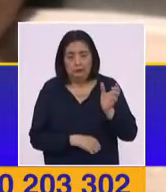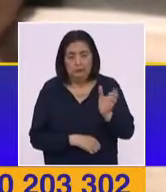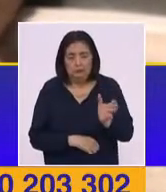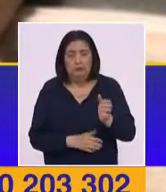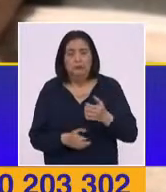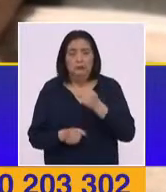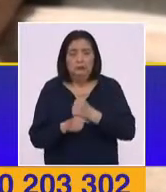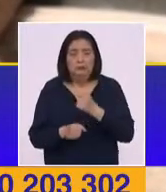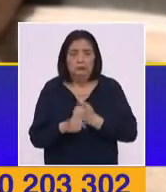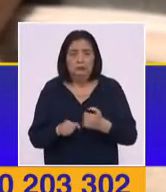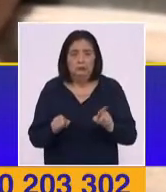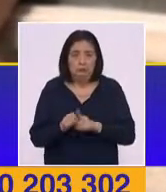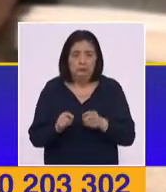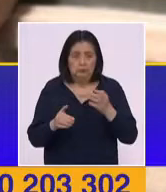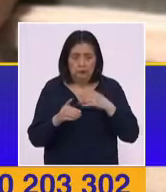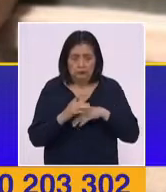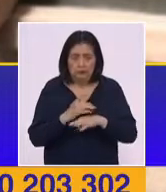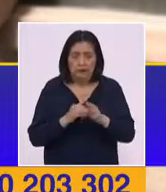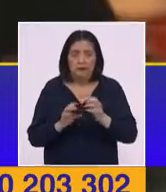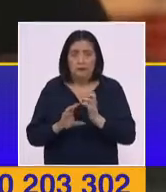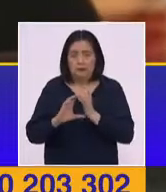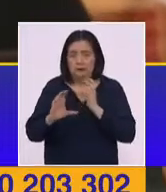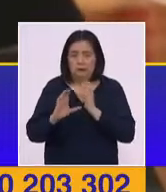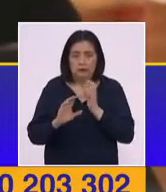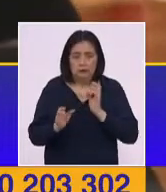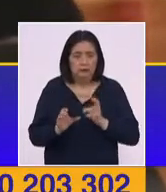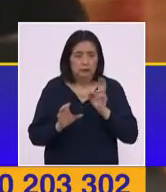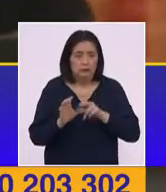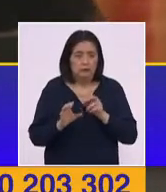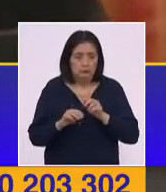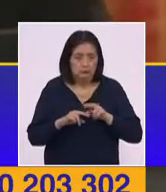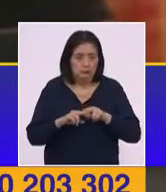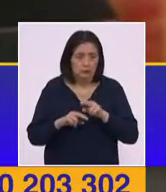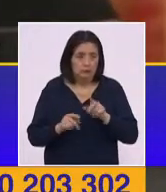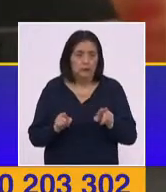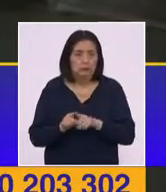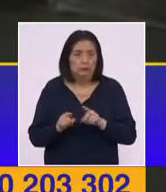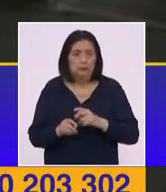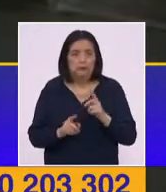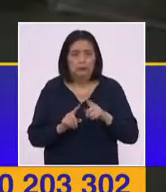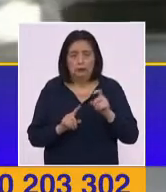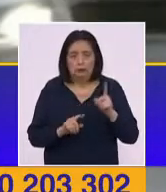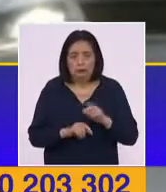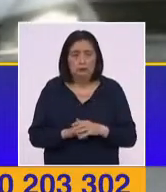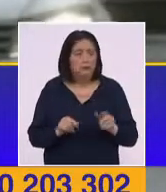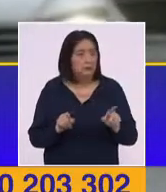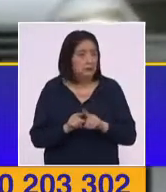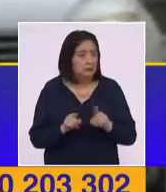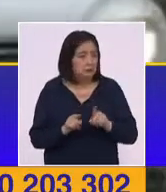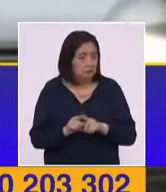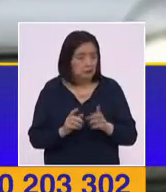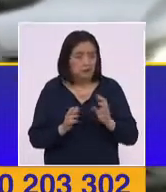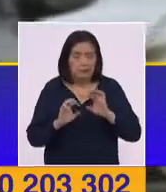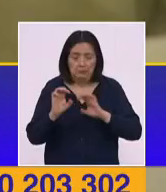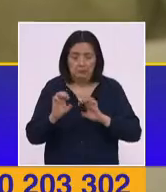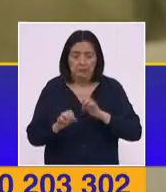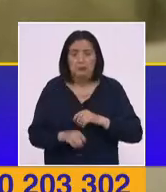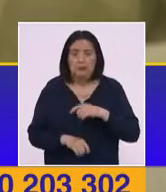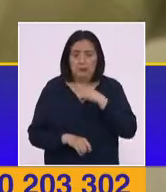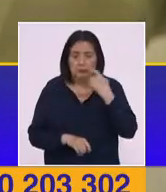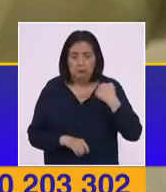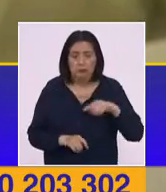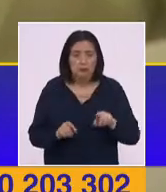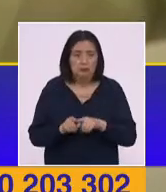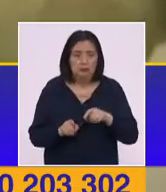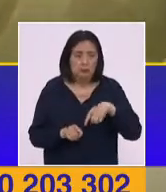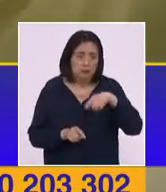e incluso para acceder a los medios de transporte públicos, incluidos los taxis. Similar medida se viene evaluando en Rusia y